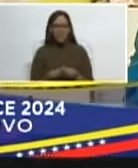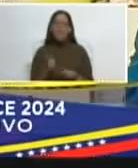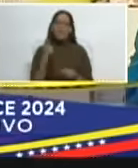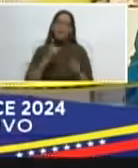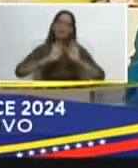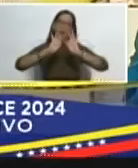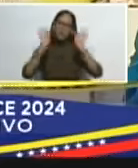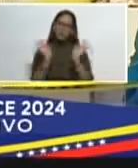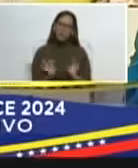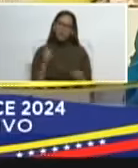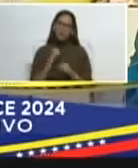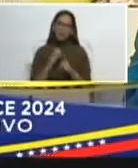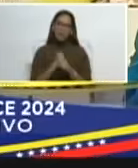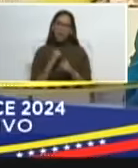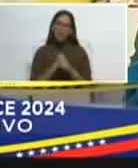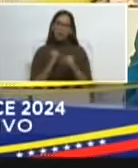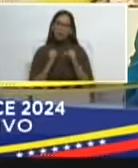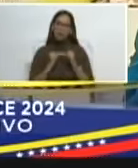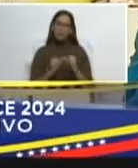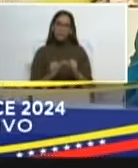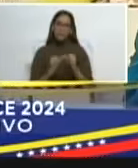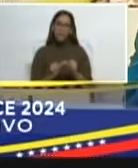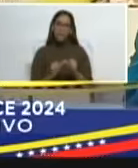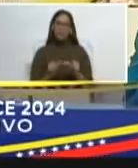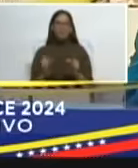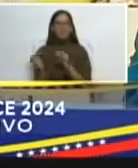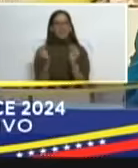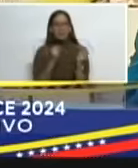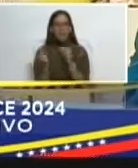método de trabajo permanente, de diálogo,